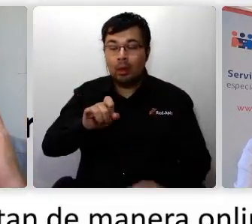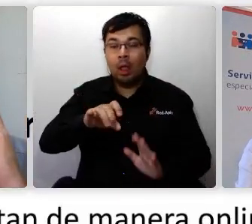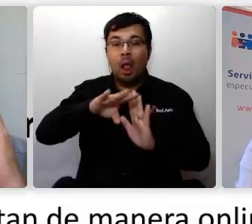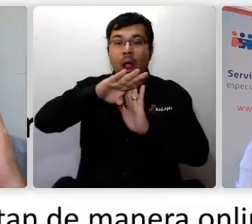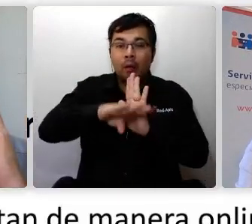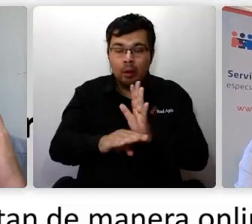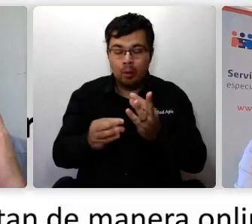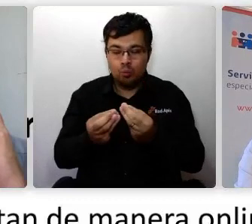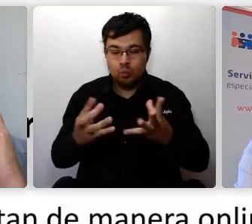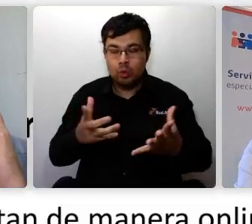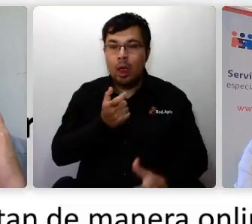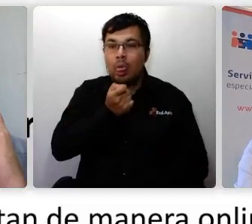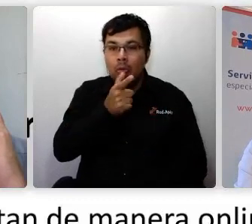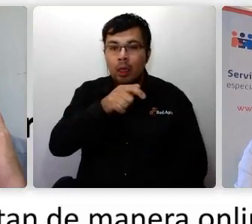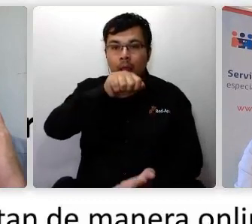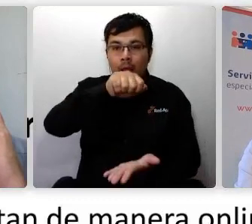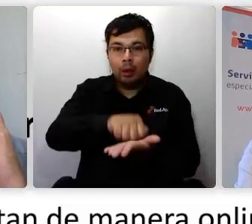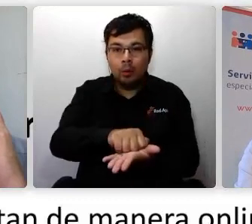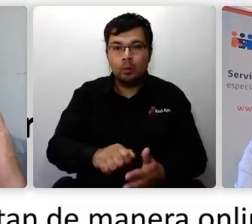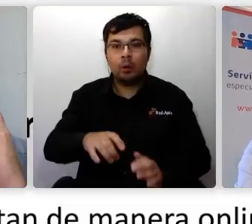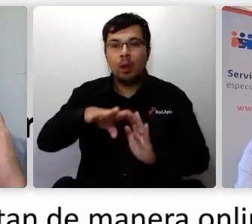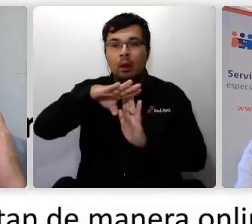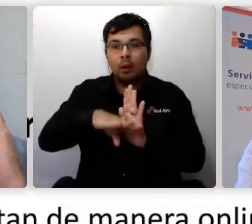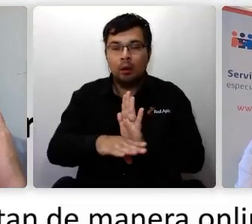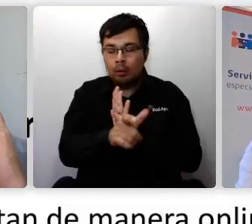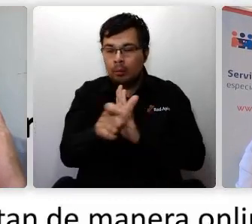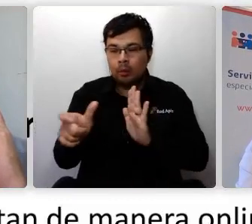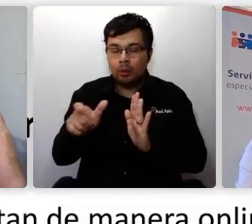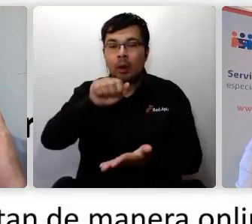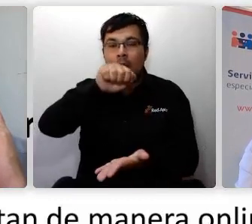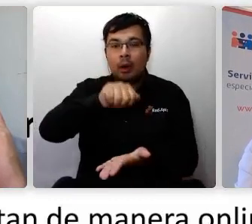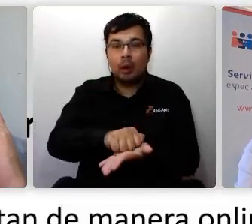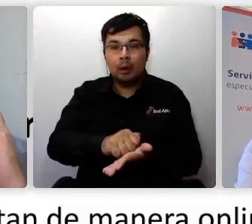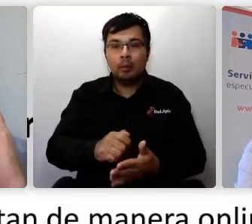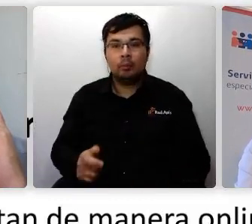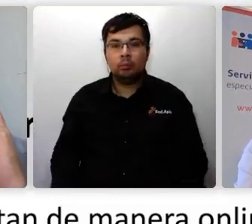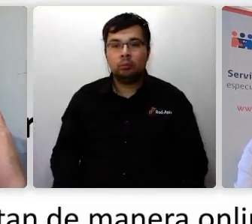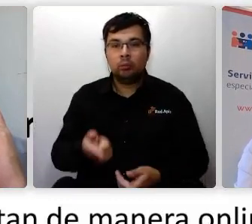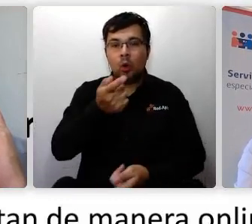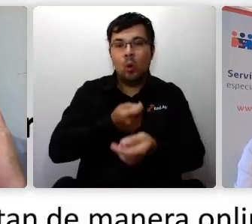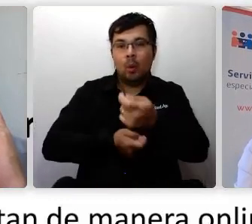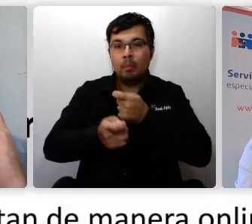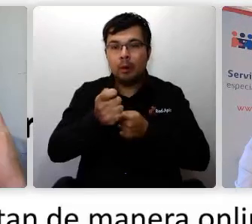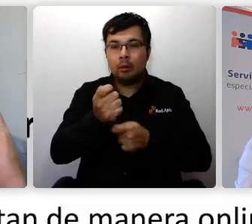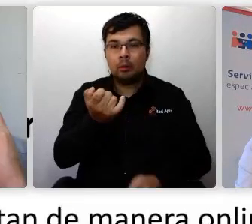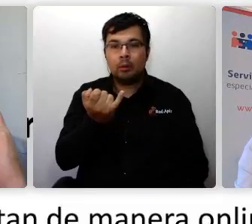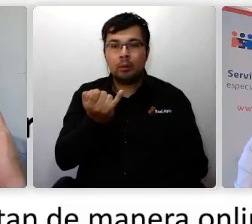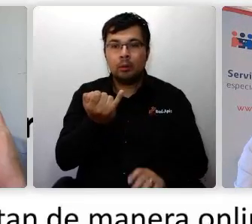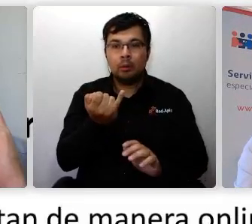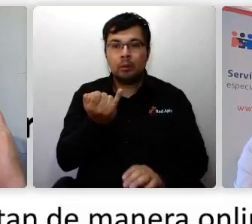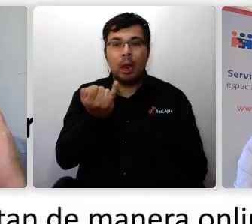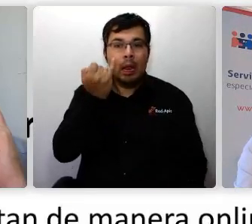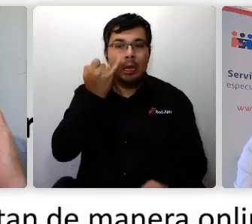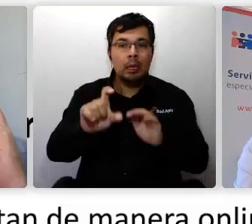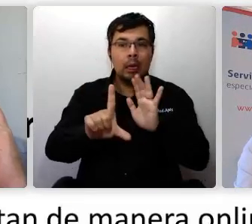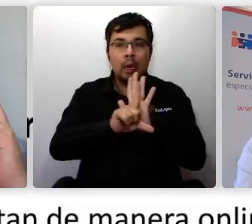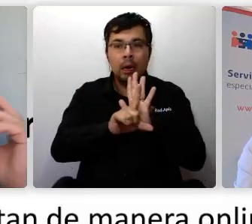reclamaba contra comercio ilegal, clandestino, no fue muy tomada en cuenta. Entonces, nosotros podemos tramitar ese tipo de